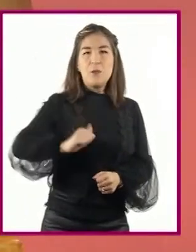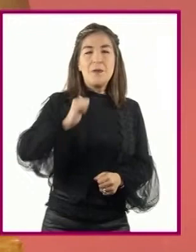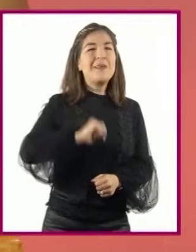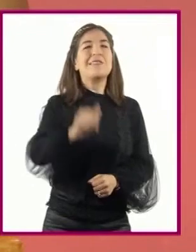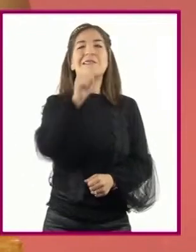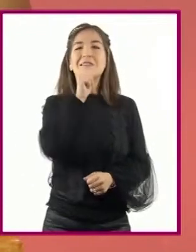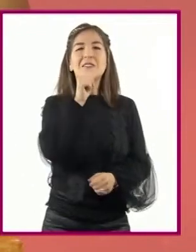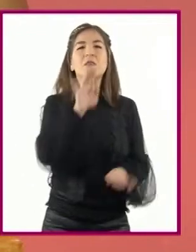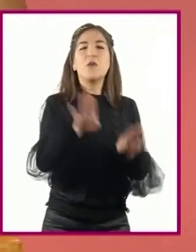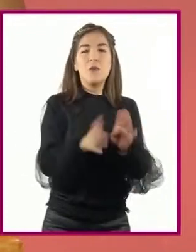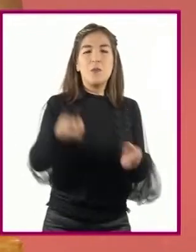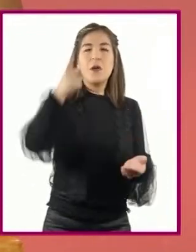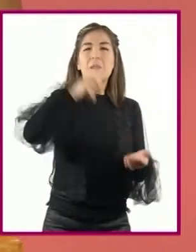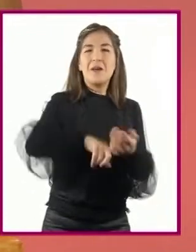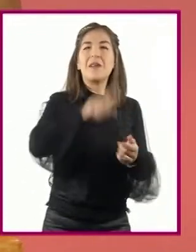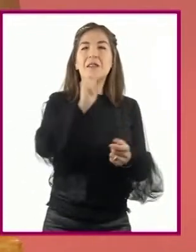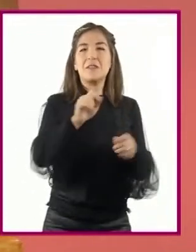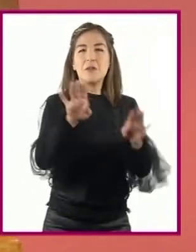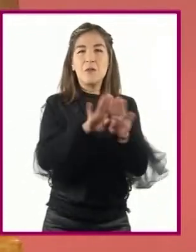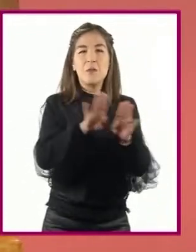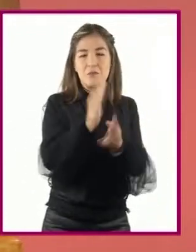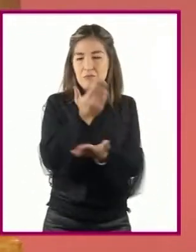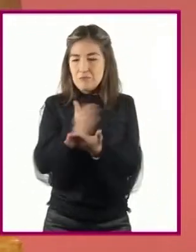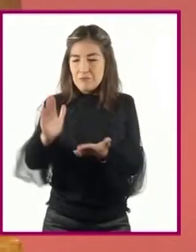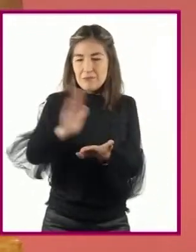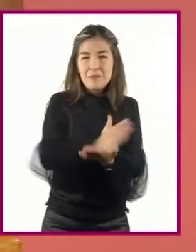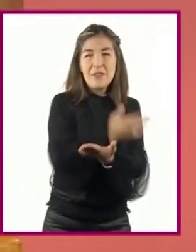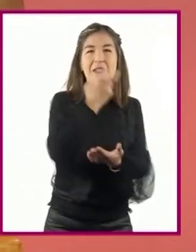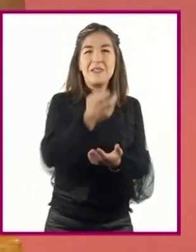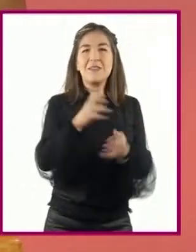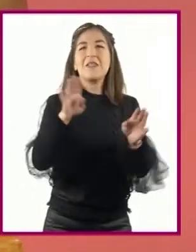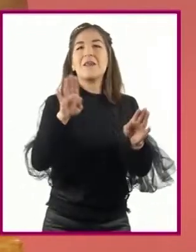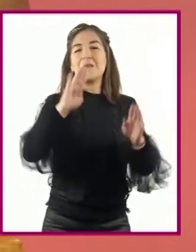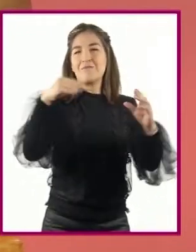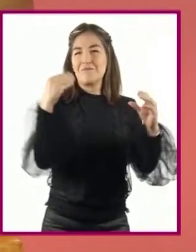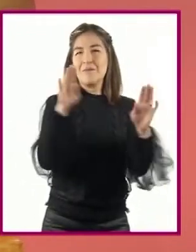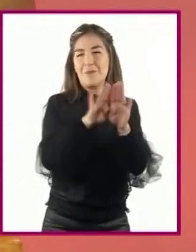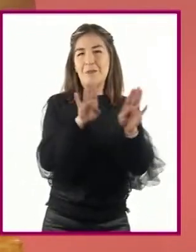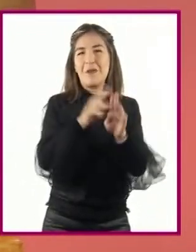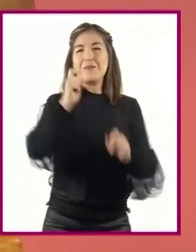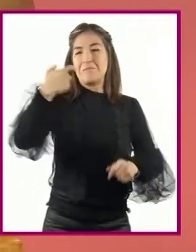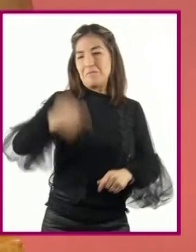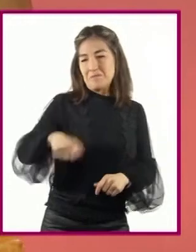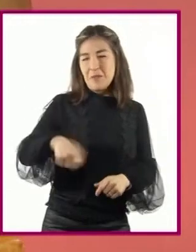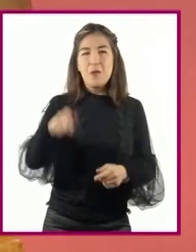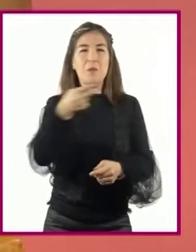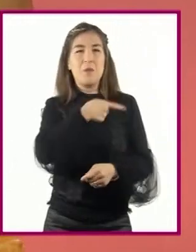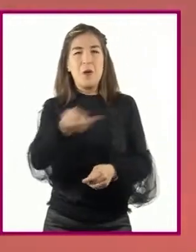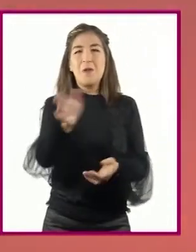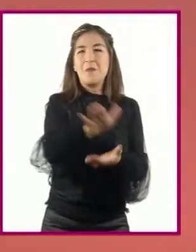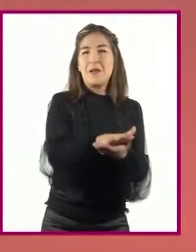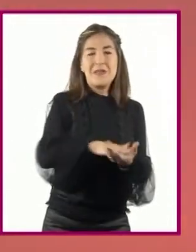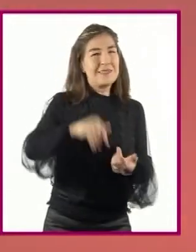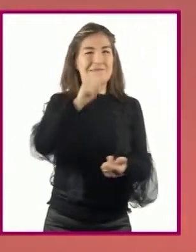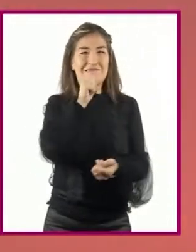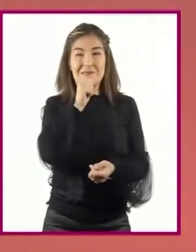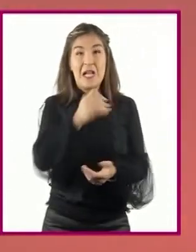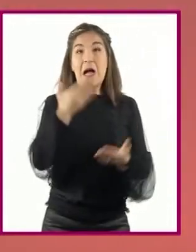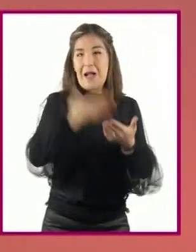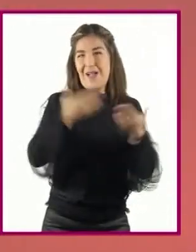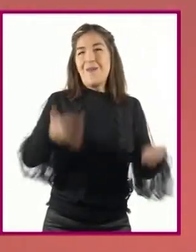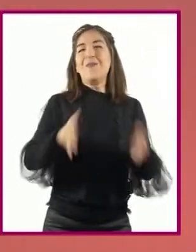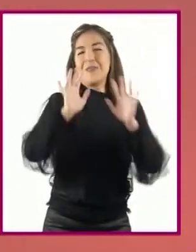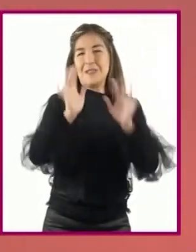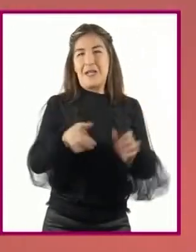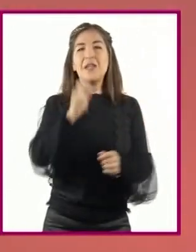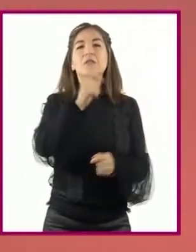se concebía la división de clases sociales como lo hacemos en la actualidad. En el Renacimiento se mantiene una